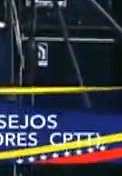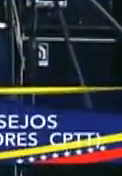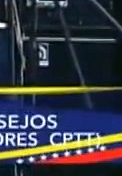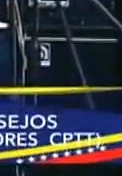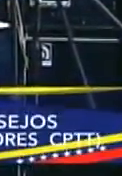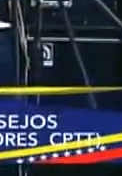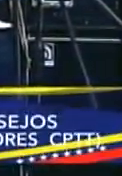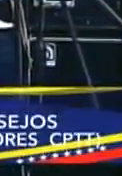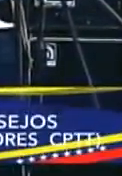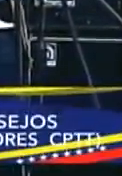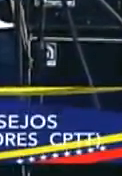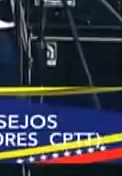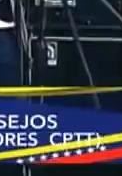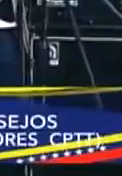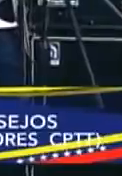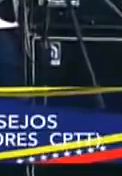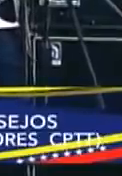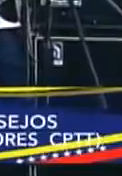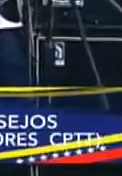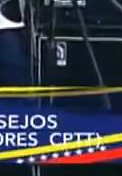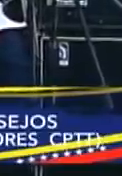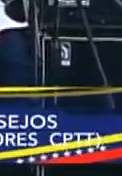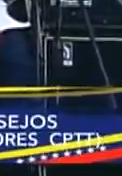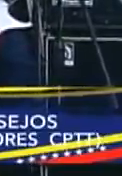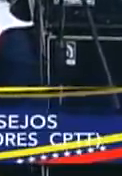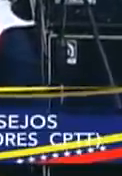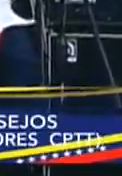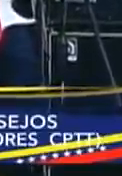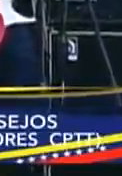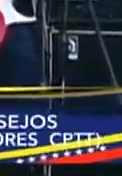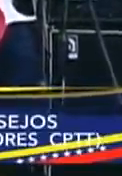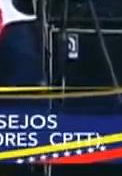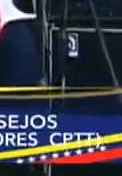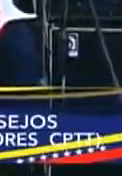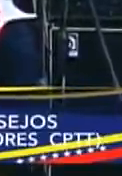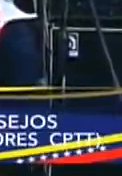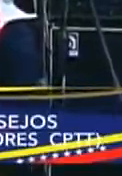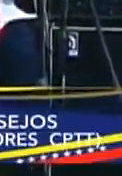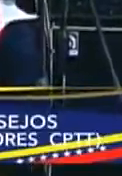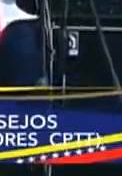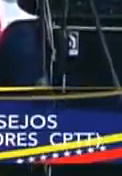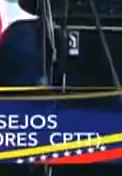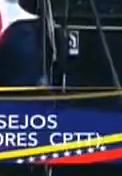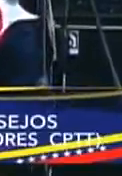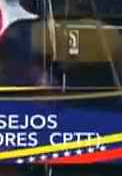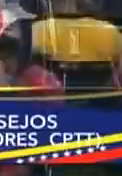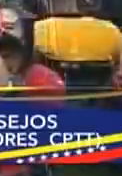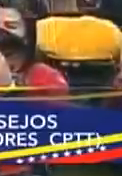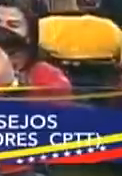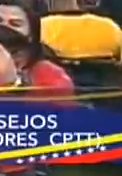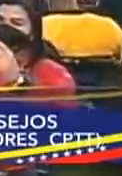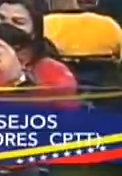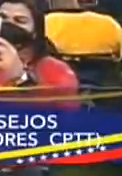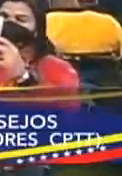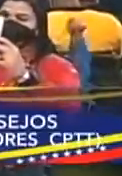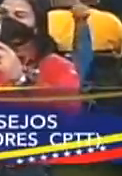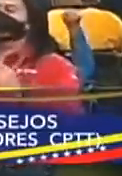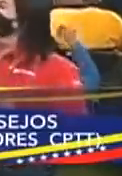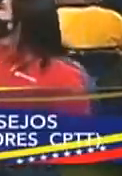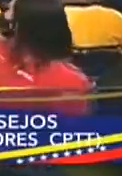lucha es larga, que hay que aligerar. ¡Que viva Chávez! ¡Que viva la clase